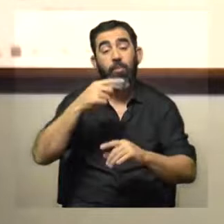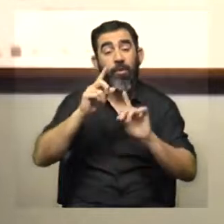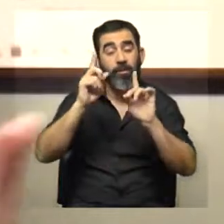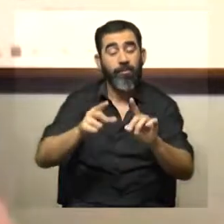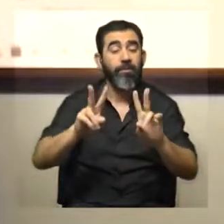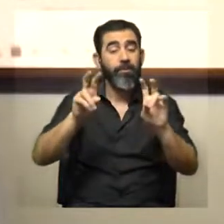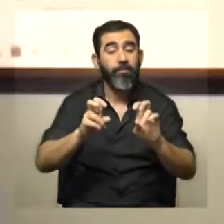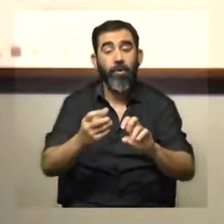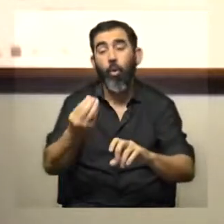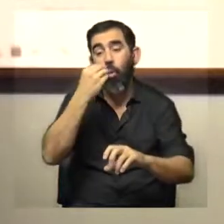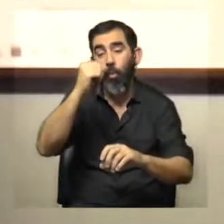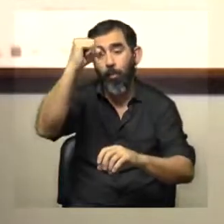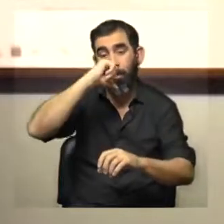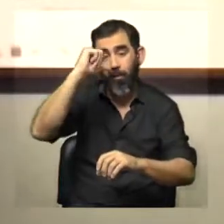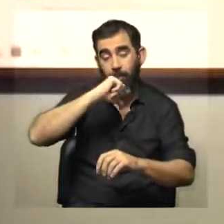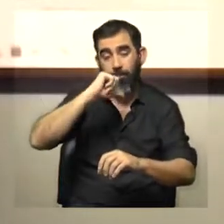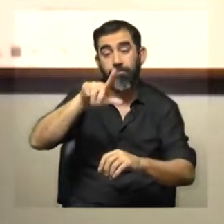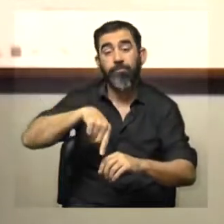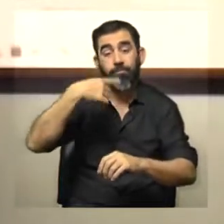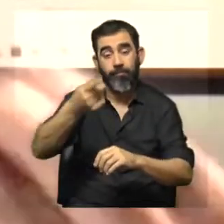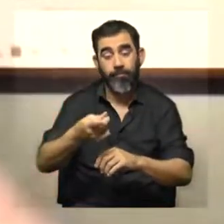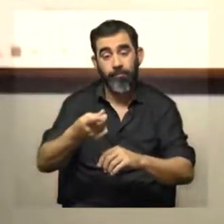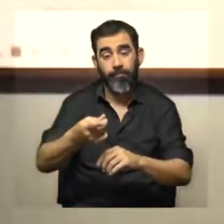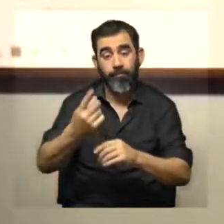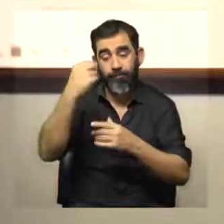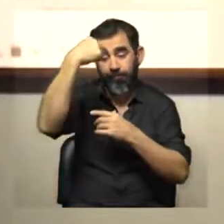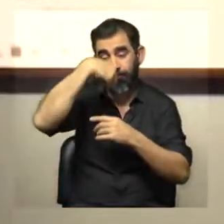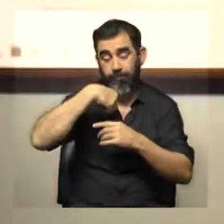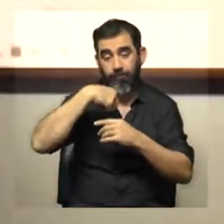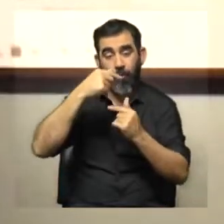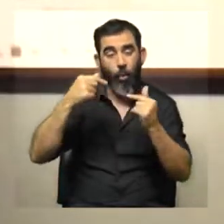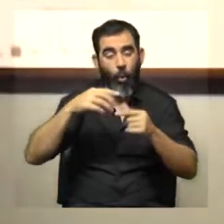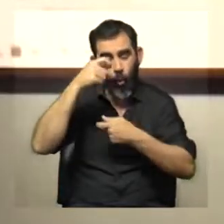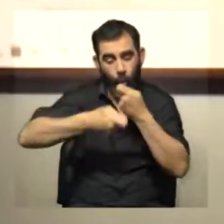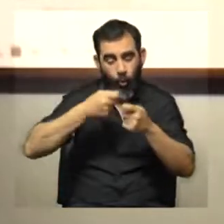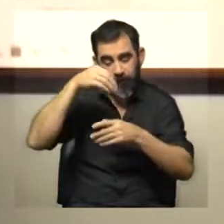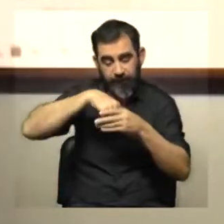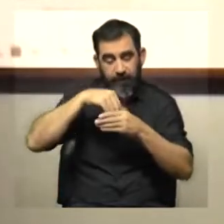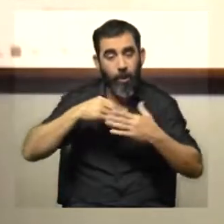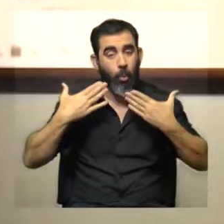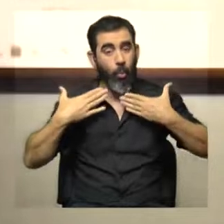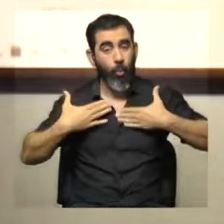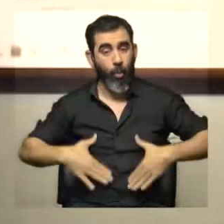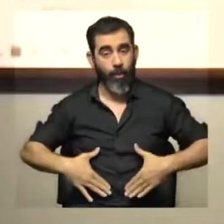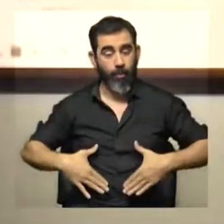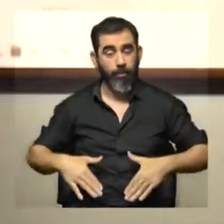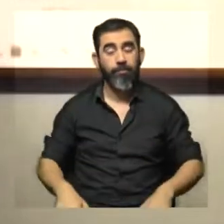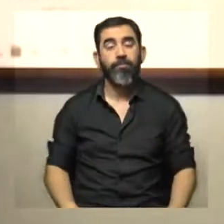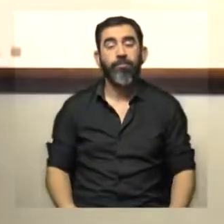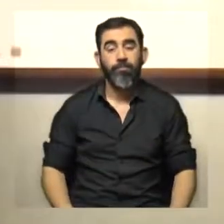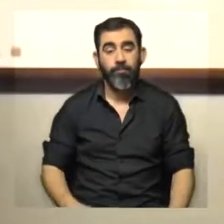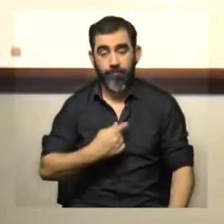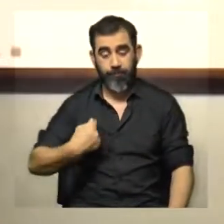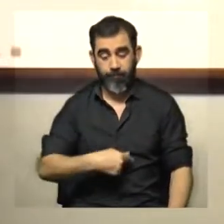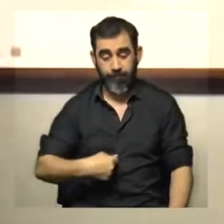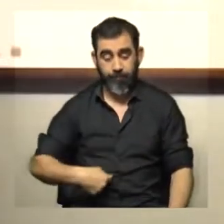cuando los ingerimos. Y cuando los ingerimos, en realidad estamos introduciendo microorganismos dentro de nuestra microbiota intestinal. Como ustedes